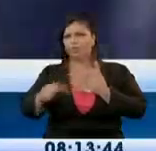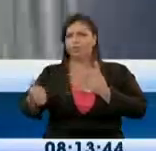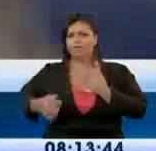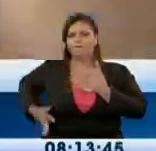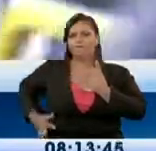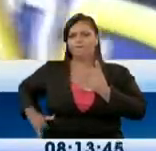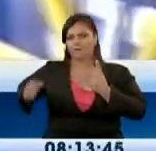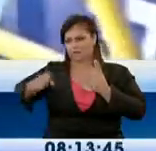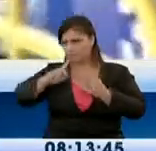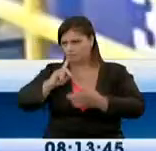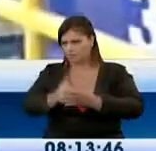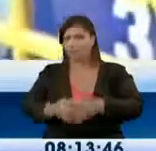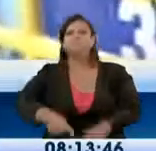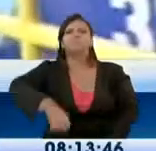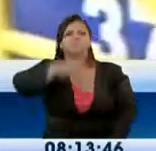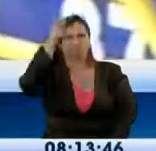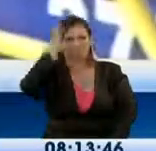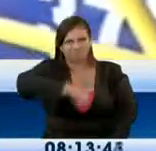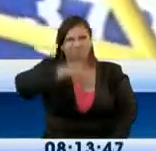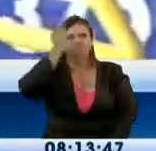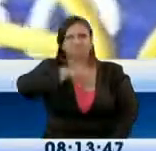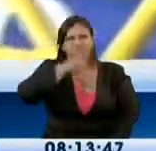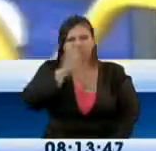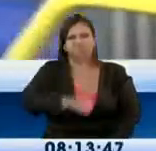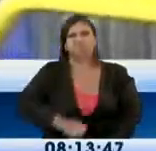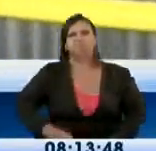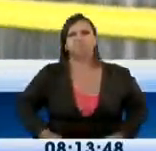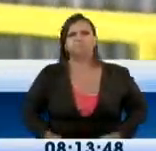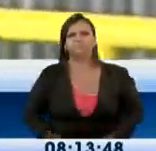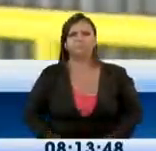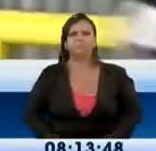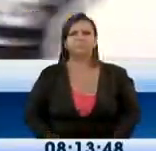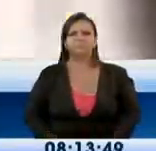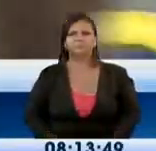sido víctima de este modus operandi, que